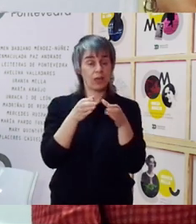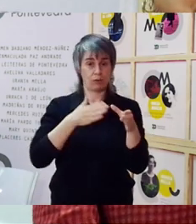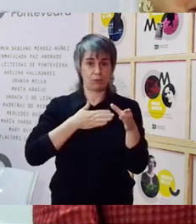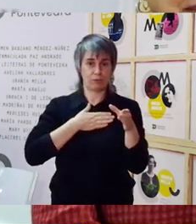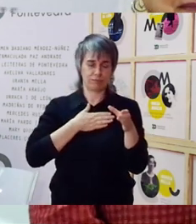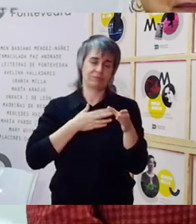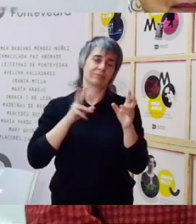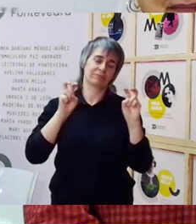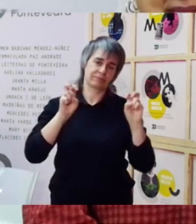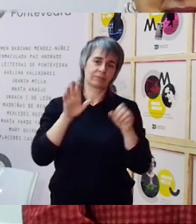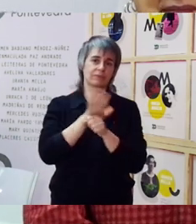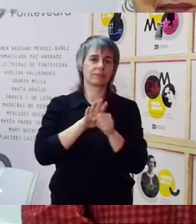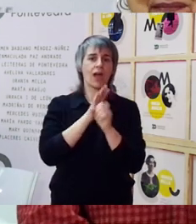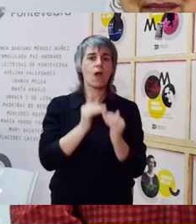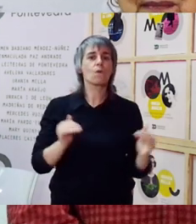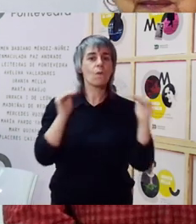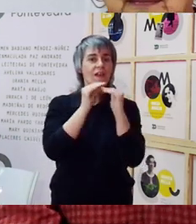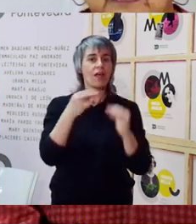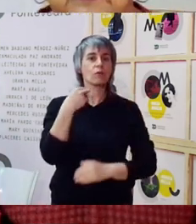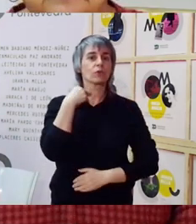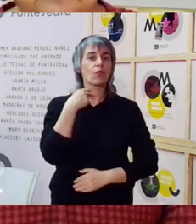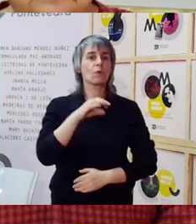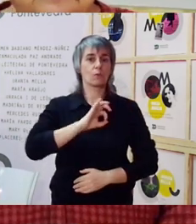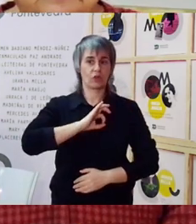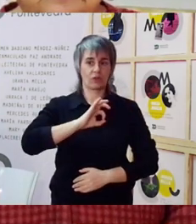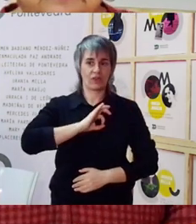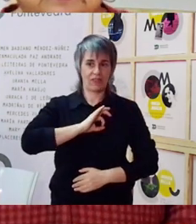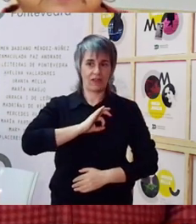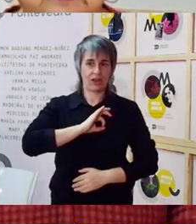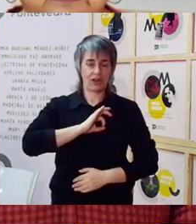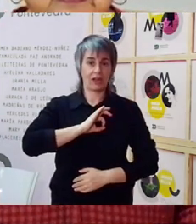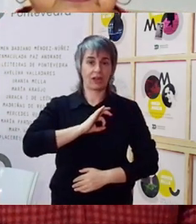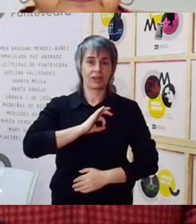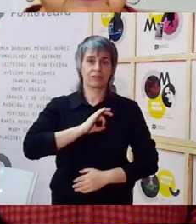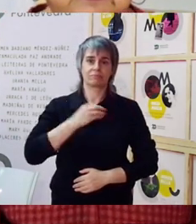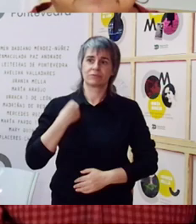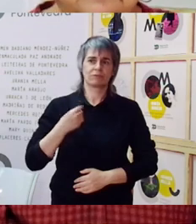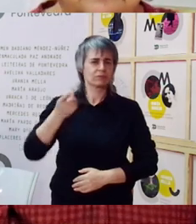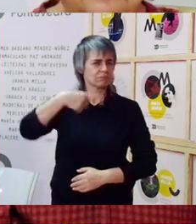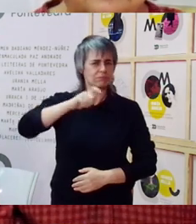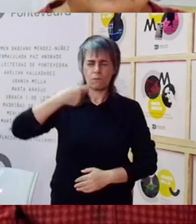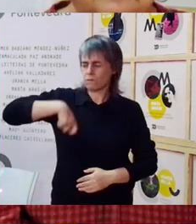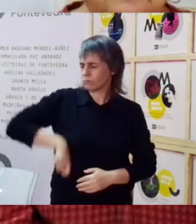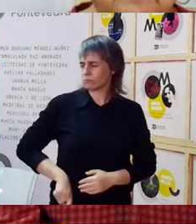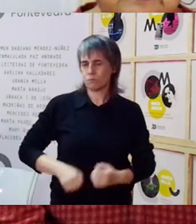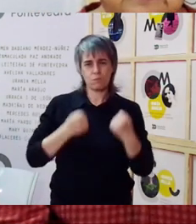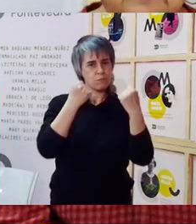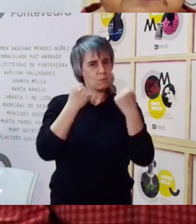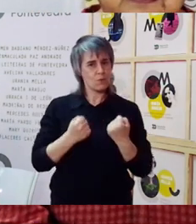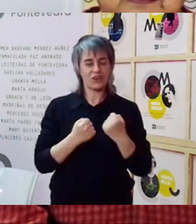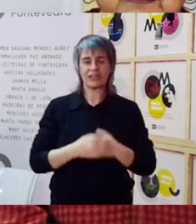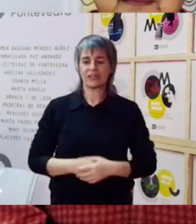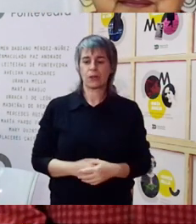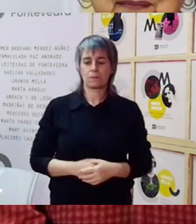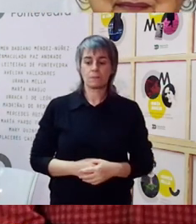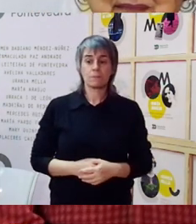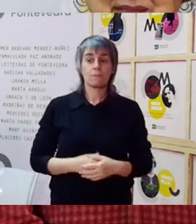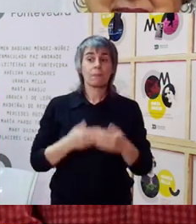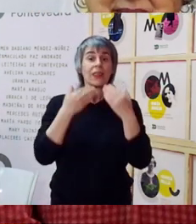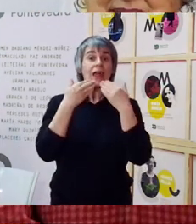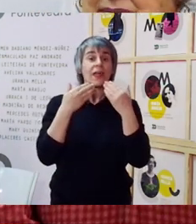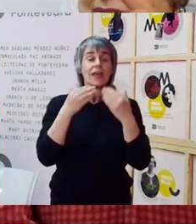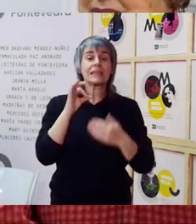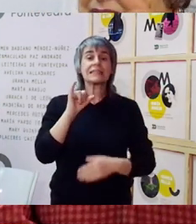área de Igualdade, na Deputación de Pontevedra. Non poden ser máis profesionais. Moitísimas gracias a